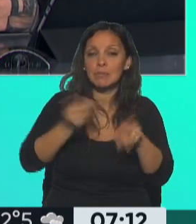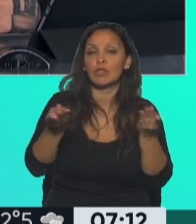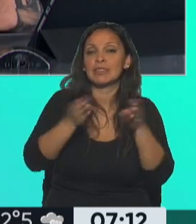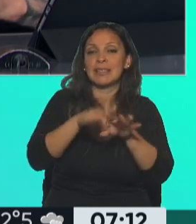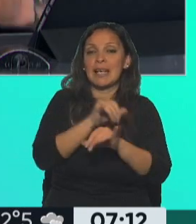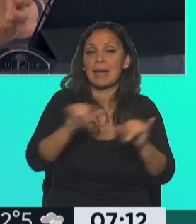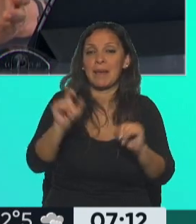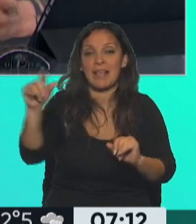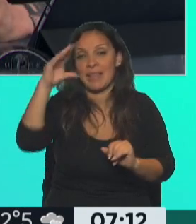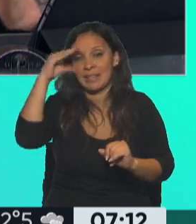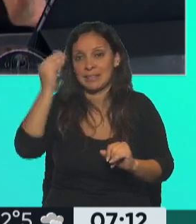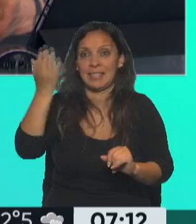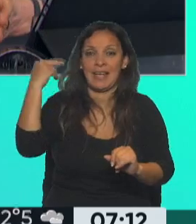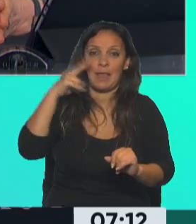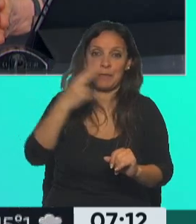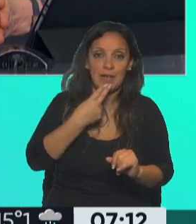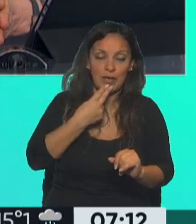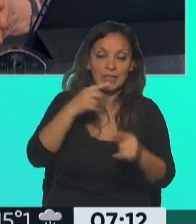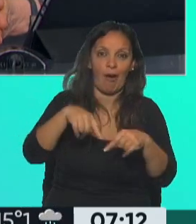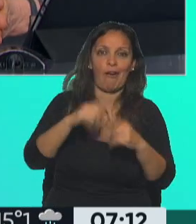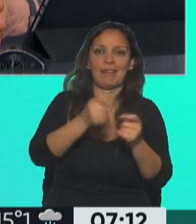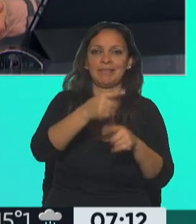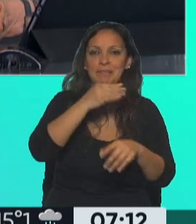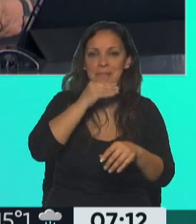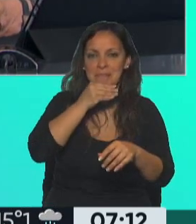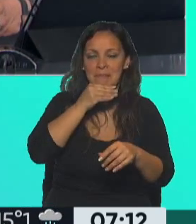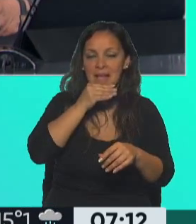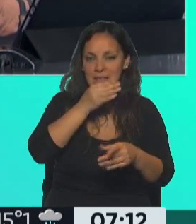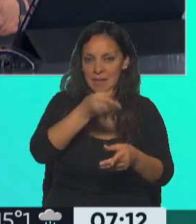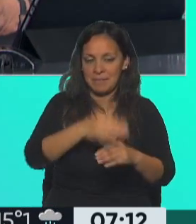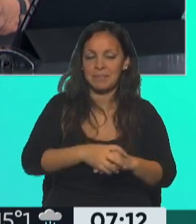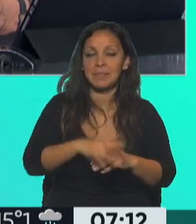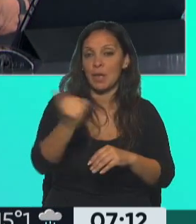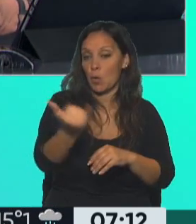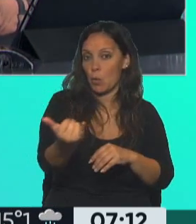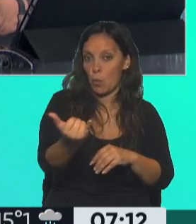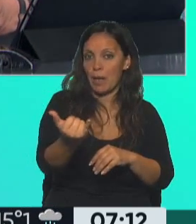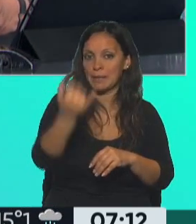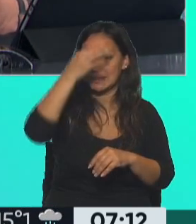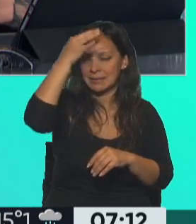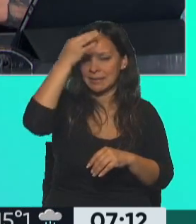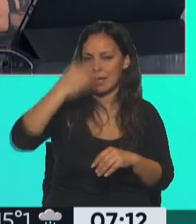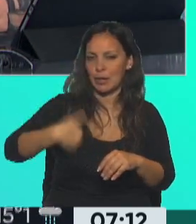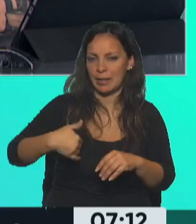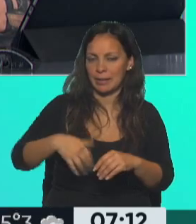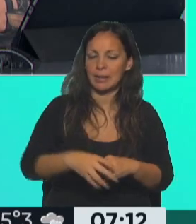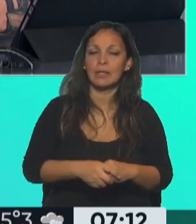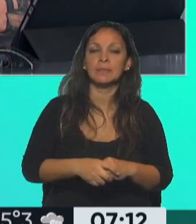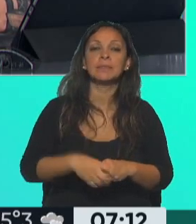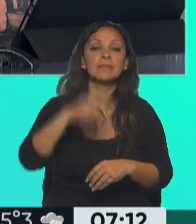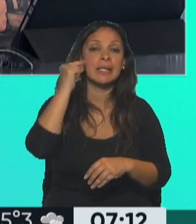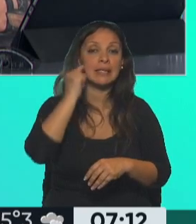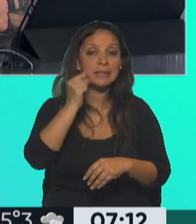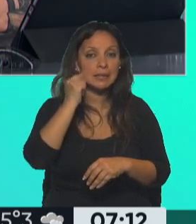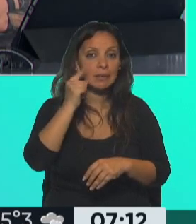de la Nación. Lo cierto es que, al margen del cierre de Sergio Massa el jueves en el Teatro Argentino de la ciudad de La Plata, Axel Kicillof, que va por